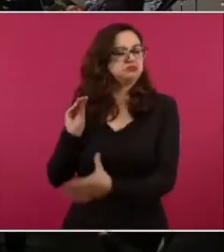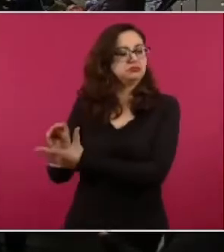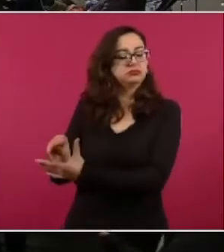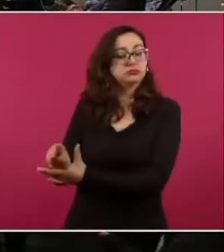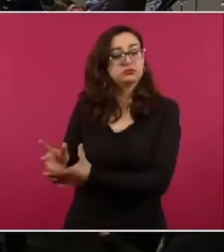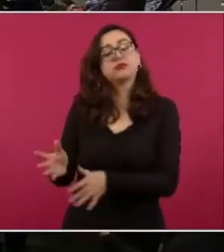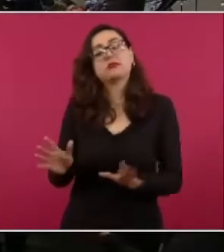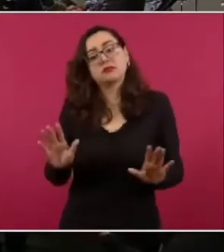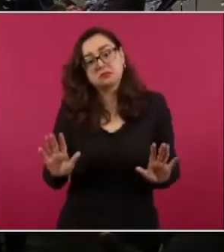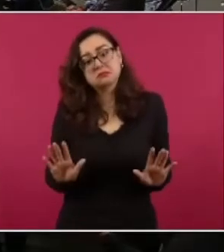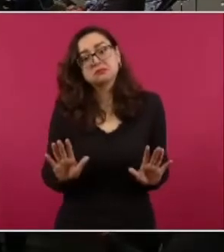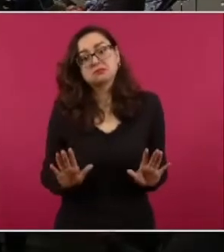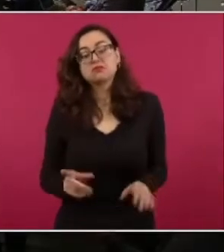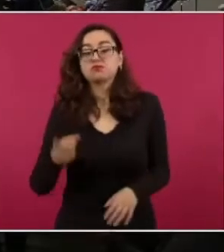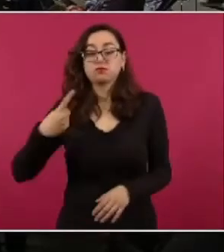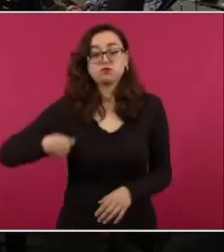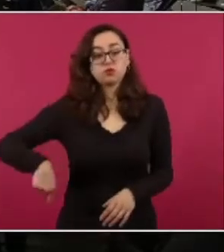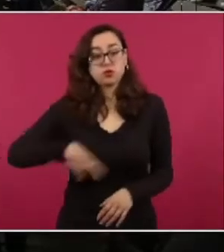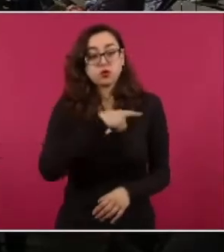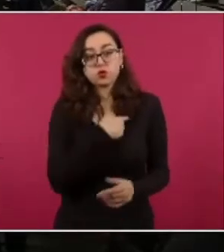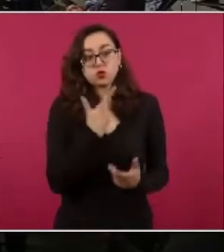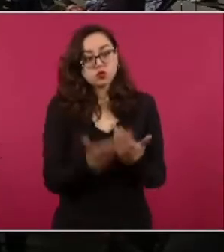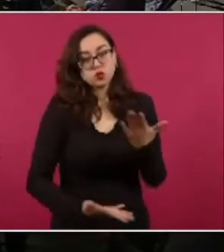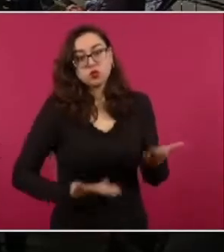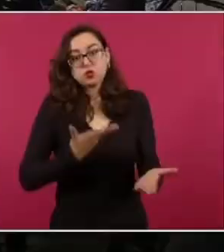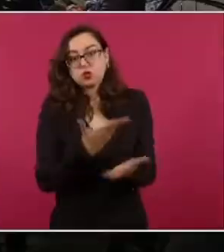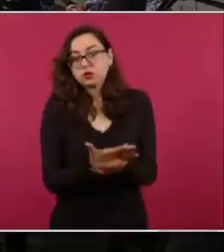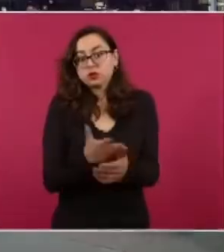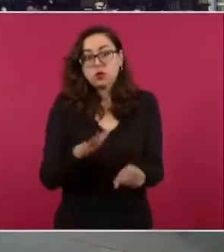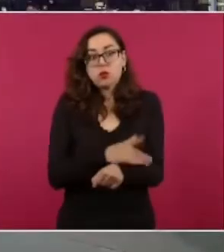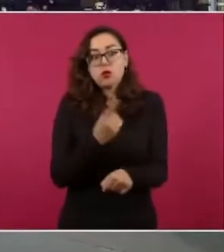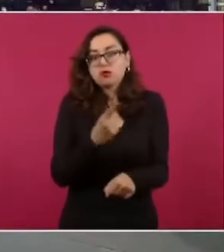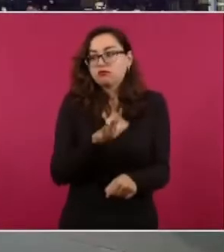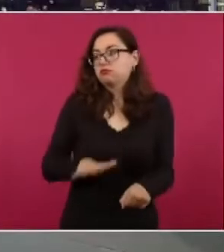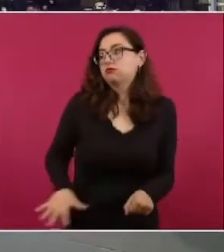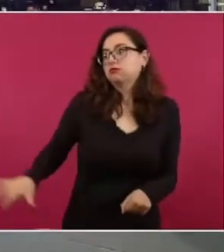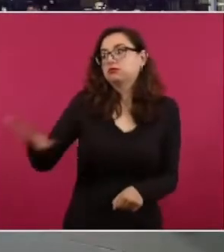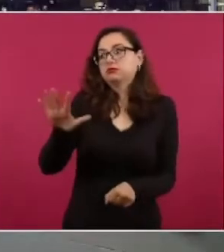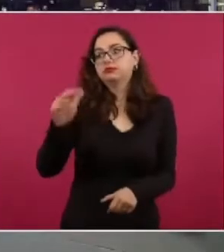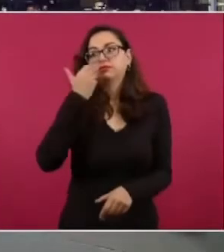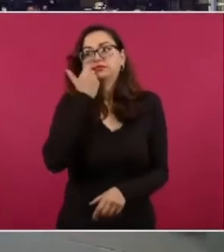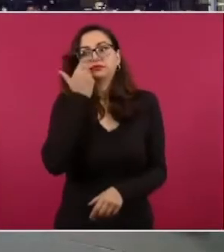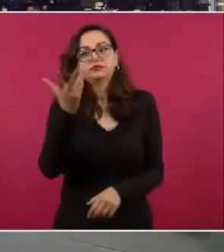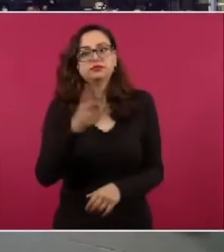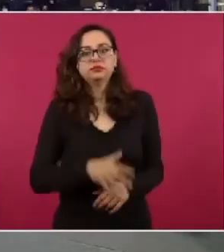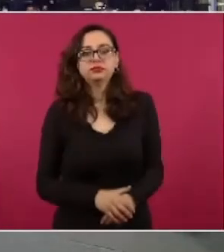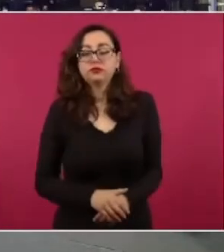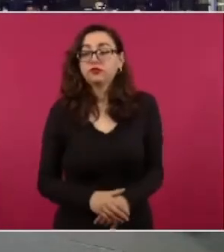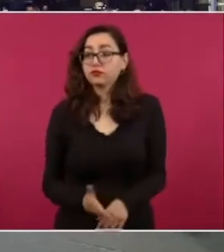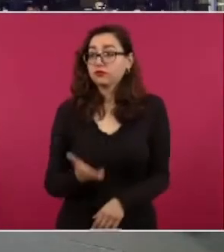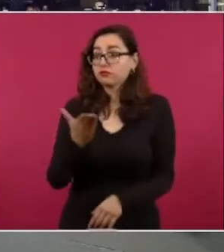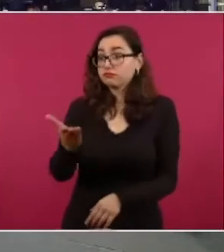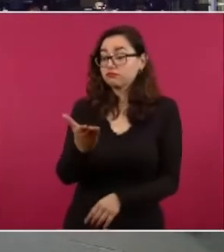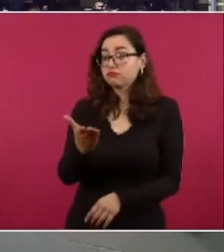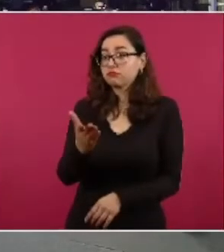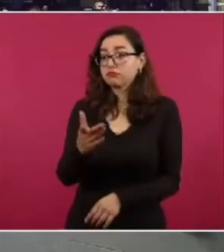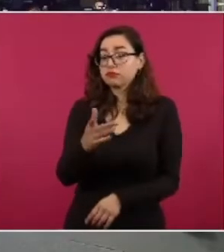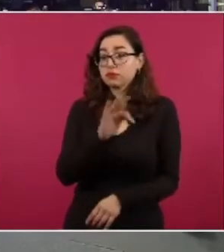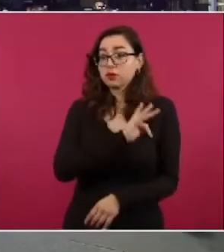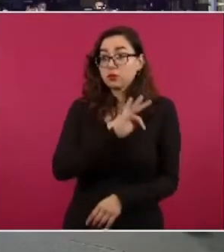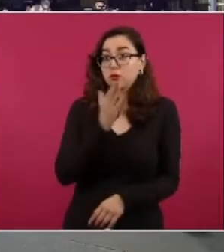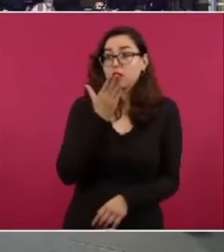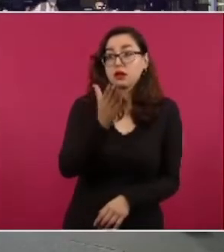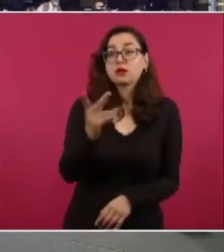conviene. Le pediría entonces a los legisladores que revisaran esa encuesta